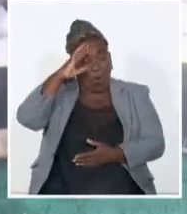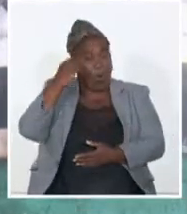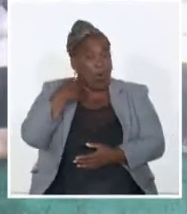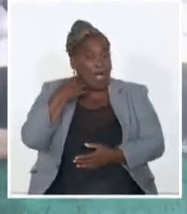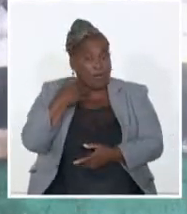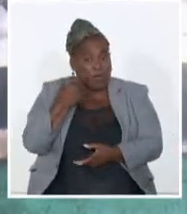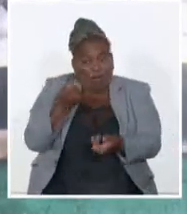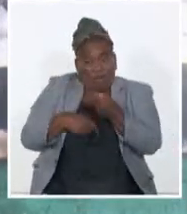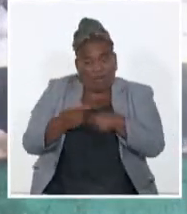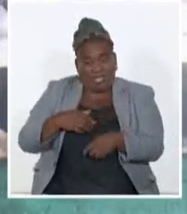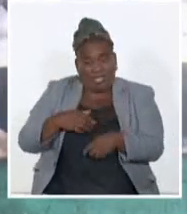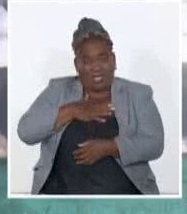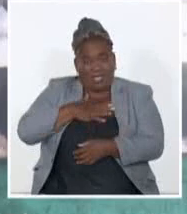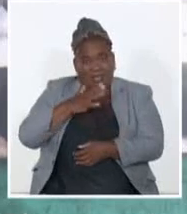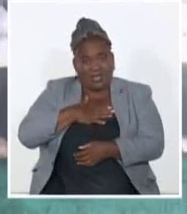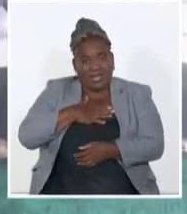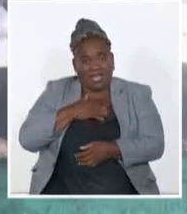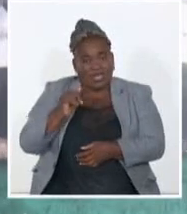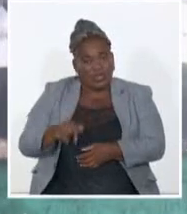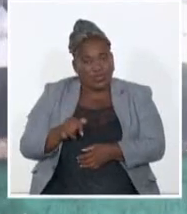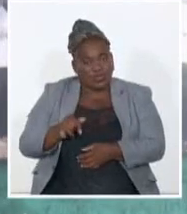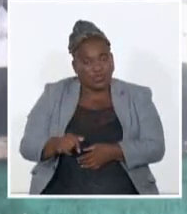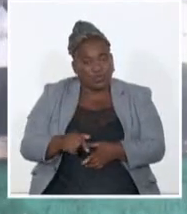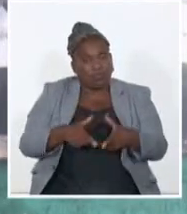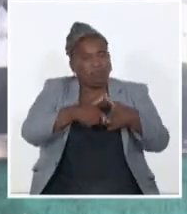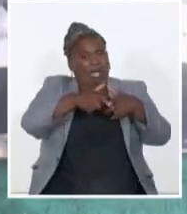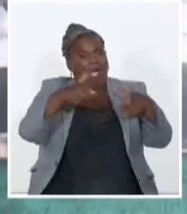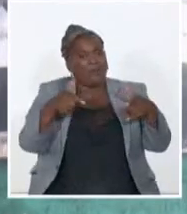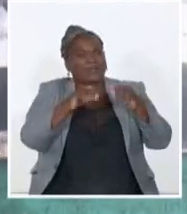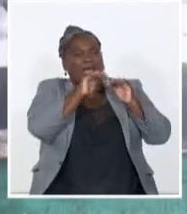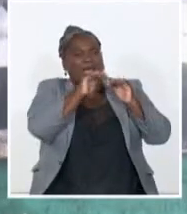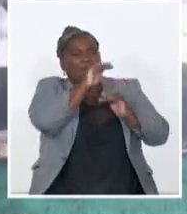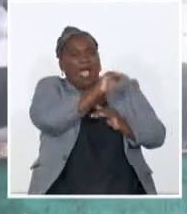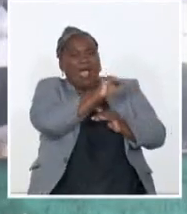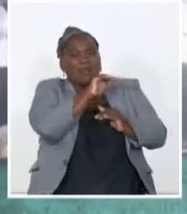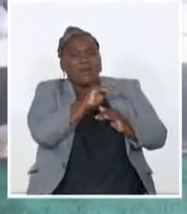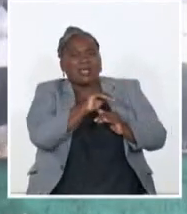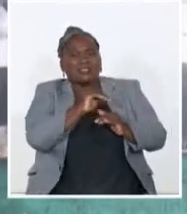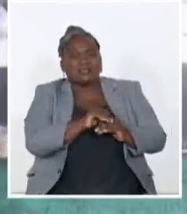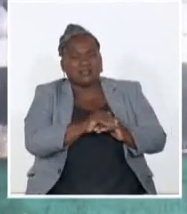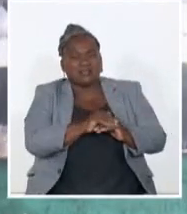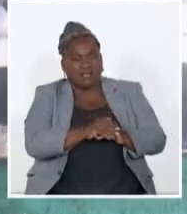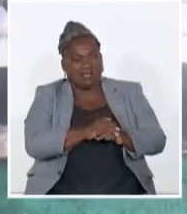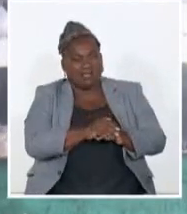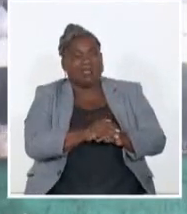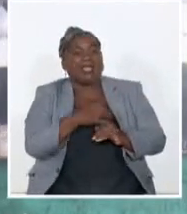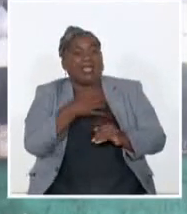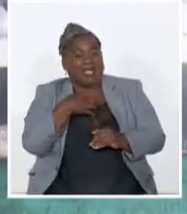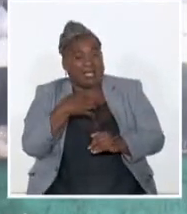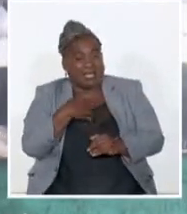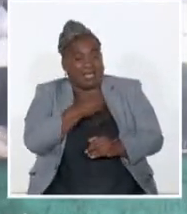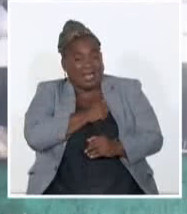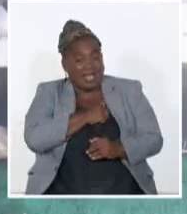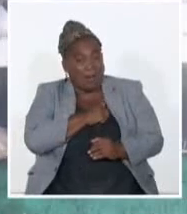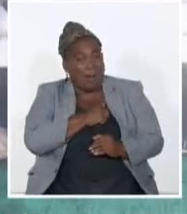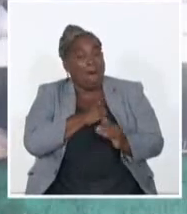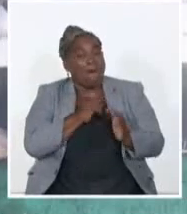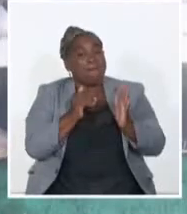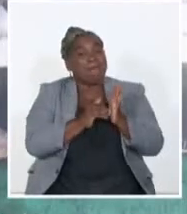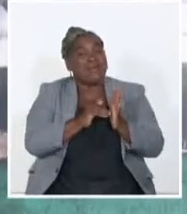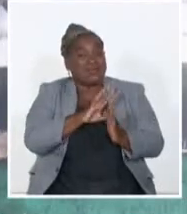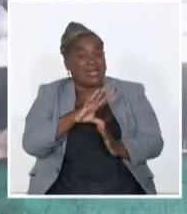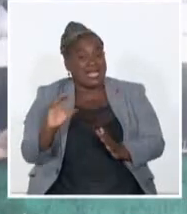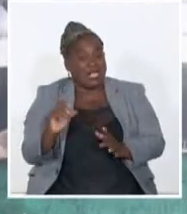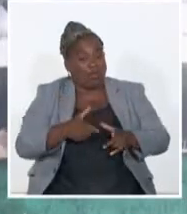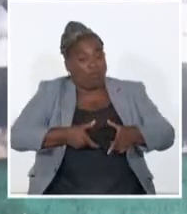incrementar la capacidad en la bodega acá, que contábamos con 330 y pico de toneles, y queremos como intención llegar a 1.500 toneles con